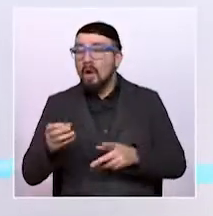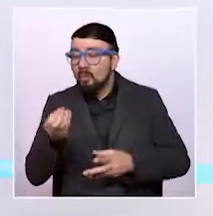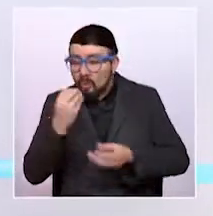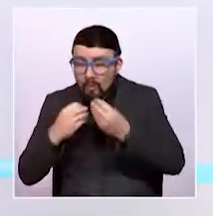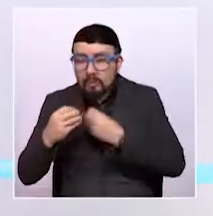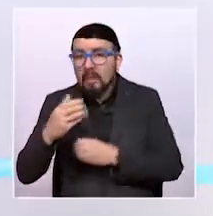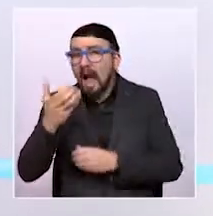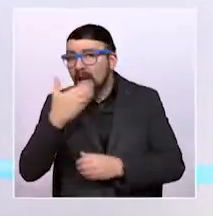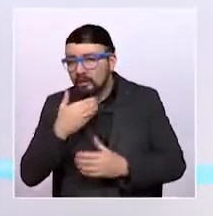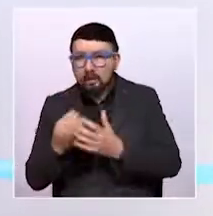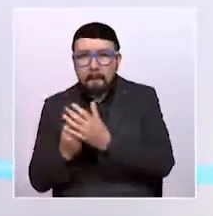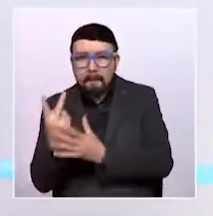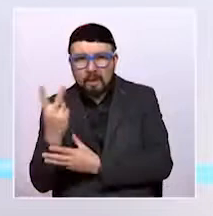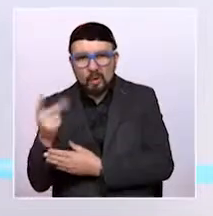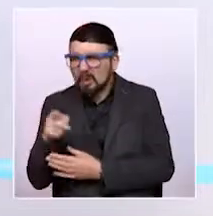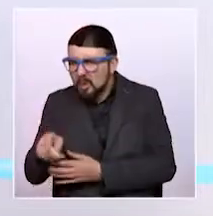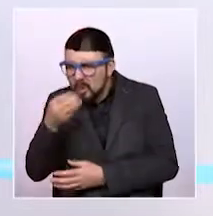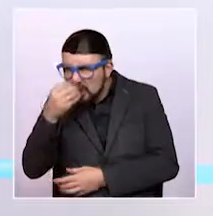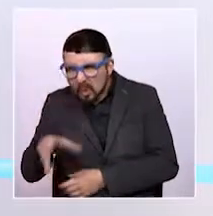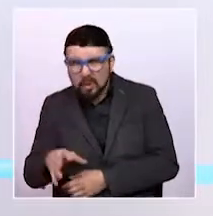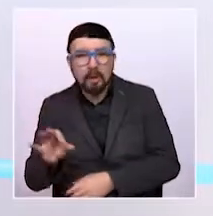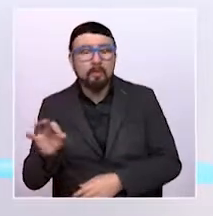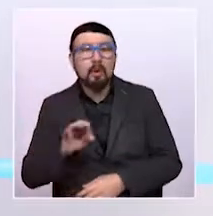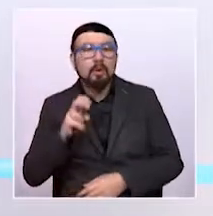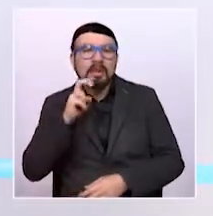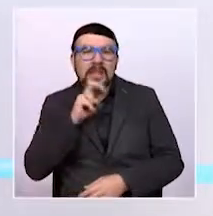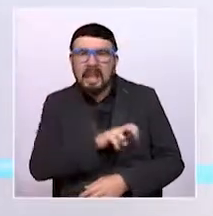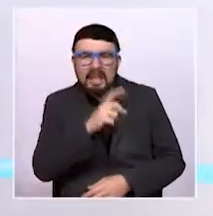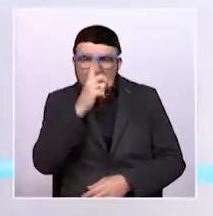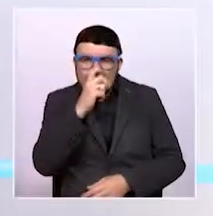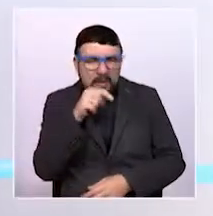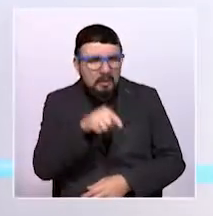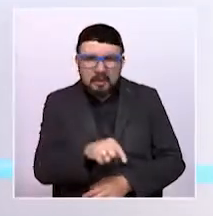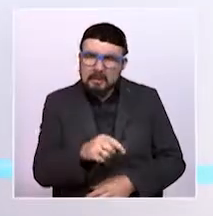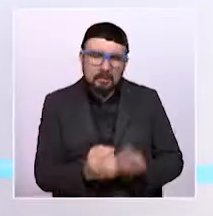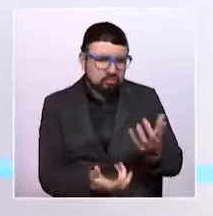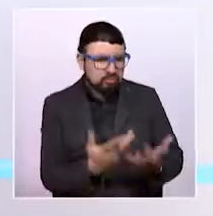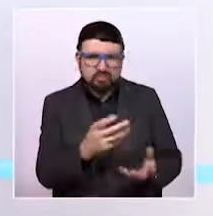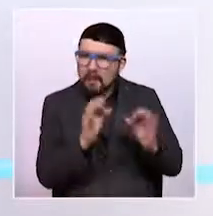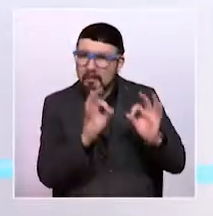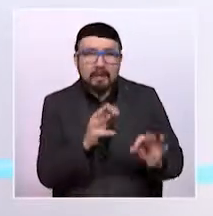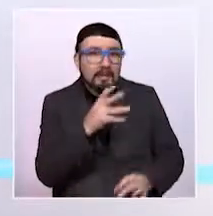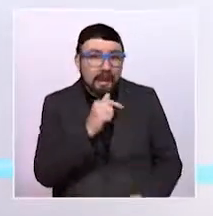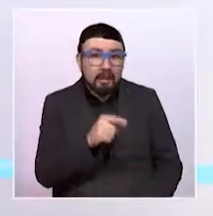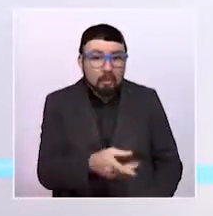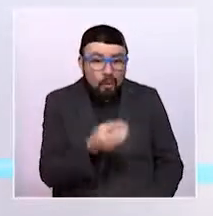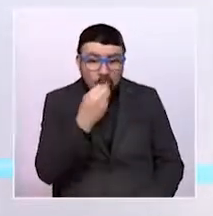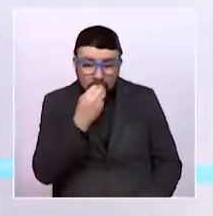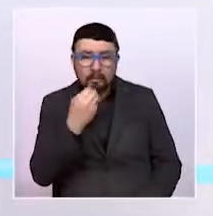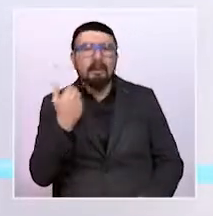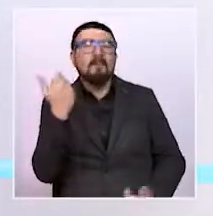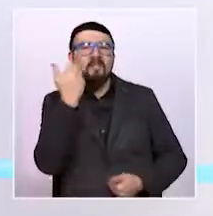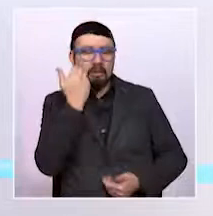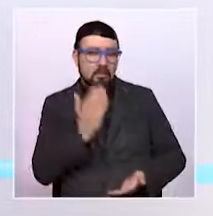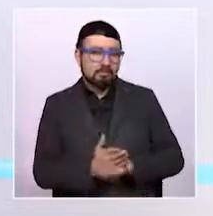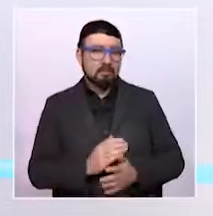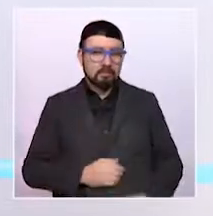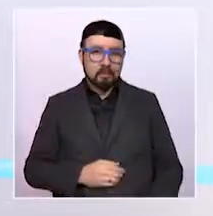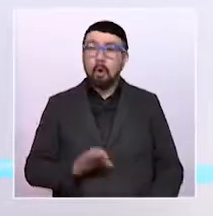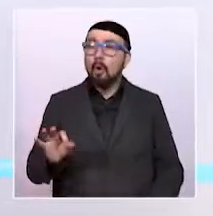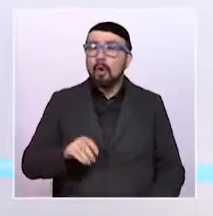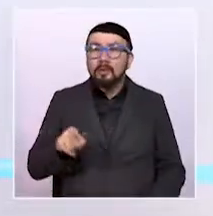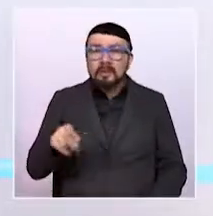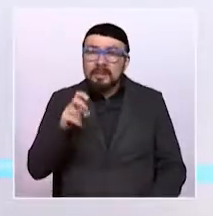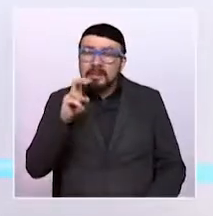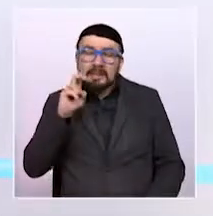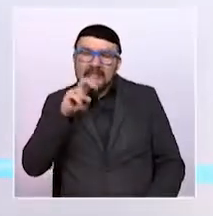verduras mal lavadas porque se comen la carne de cerdo mal cocinada porque además tienen la carnita término azul tres cuartos